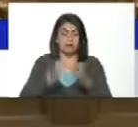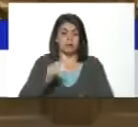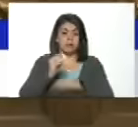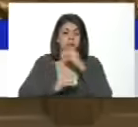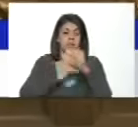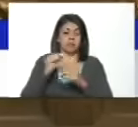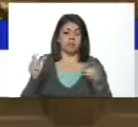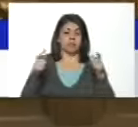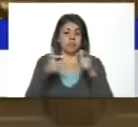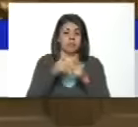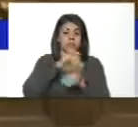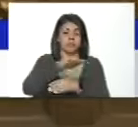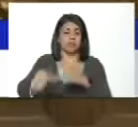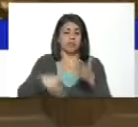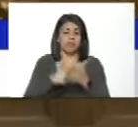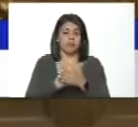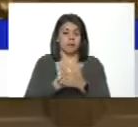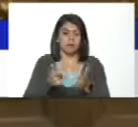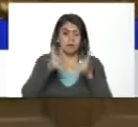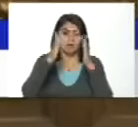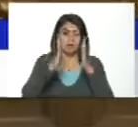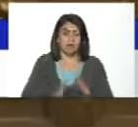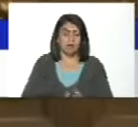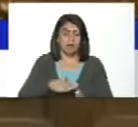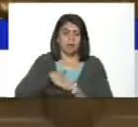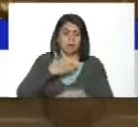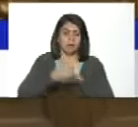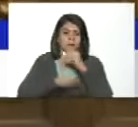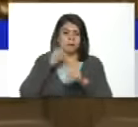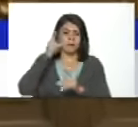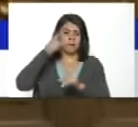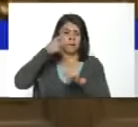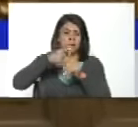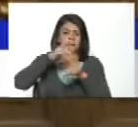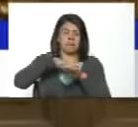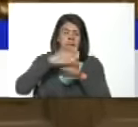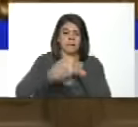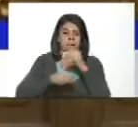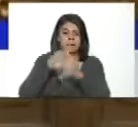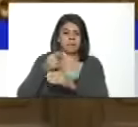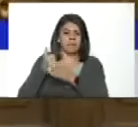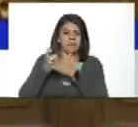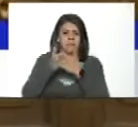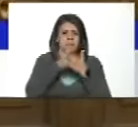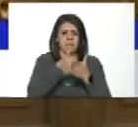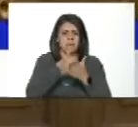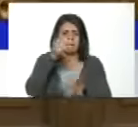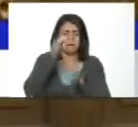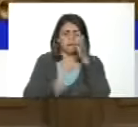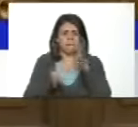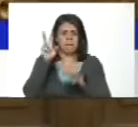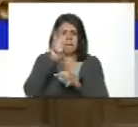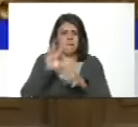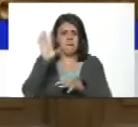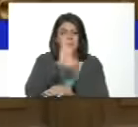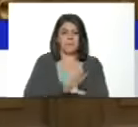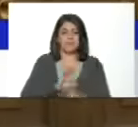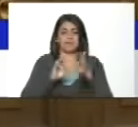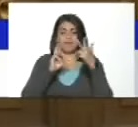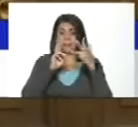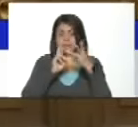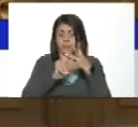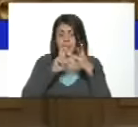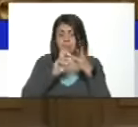hechos y se reúnan con todas las autoridades competentes con la finalidad de coadyuvar con la justicia venezolana.